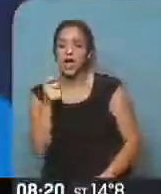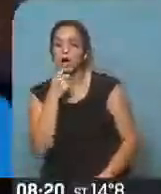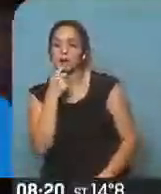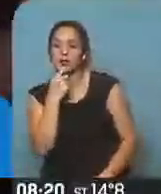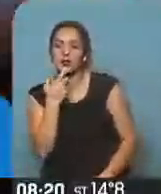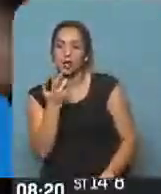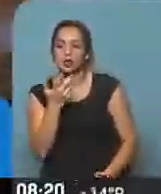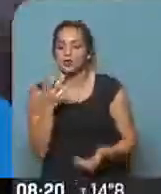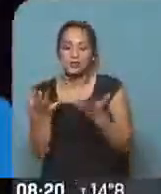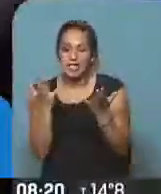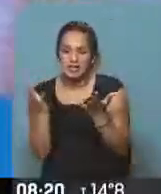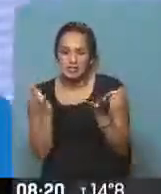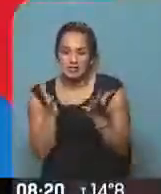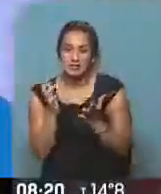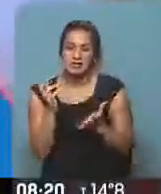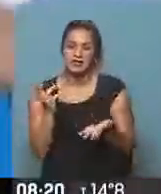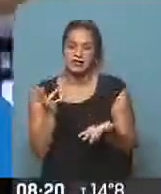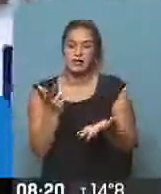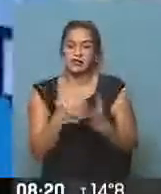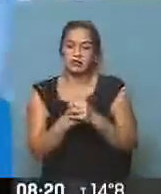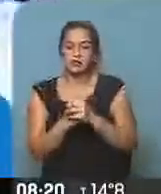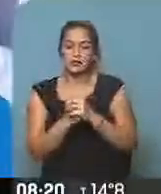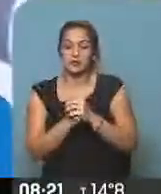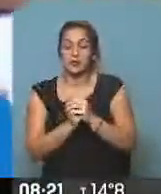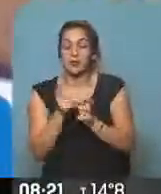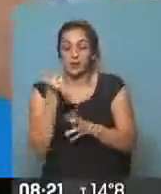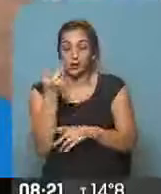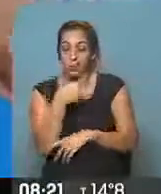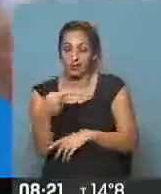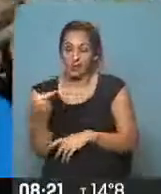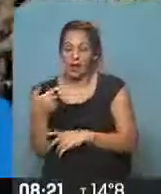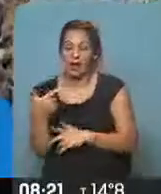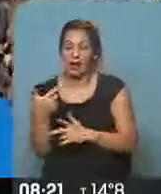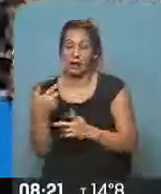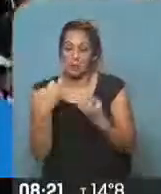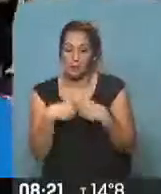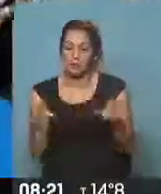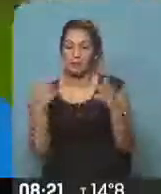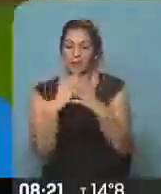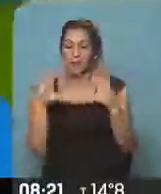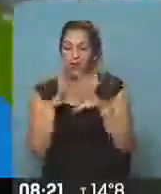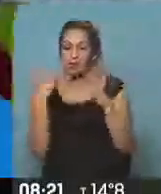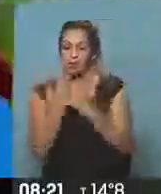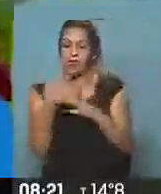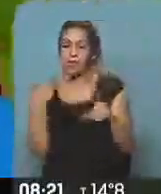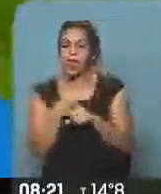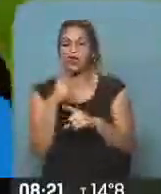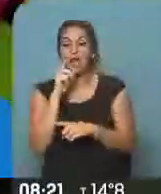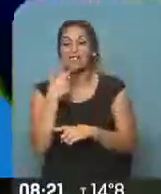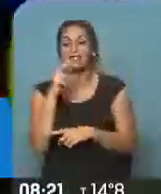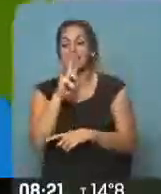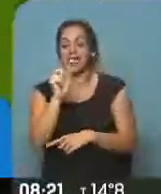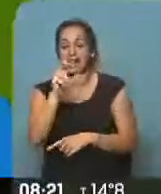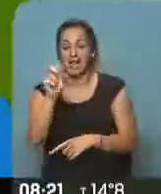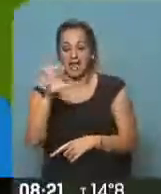traer algún tipo de inconvenientes a tan solo una semana del debut en la Copa del Mundo ante Israel, allí